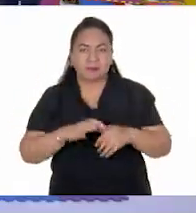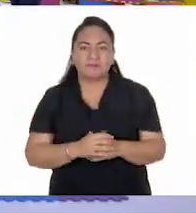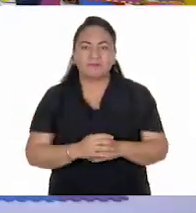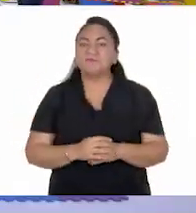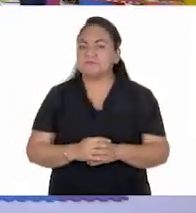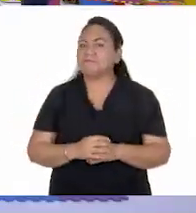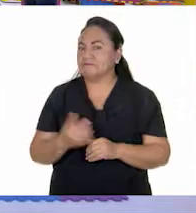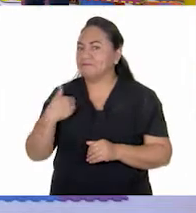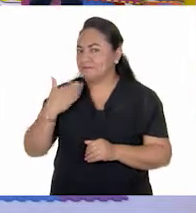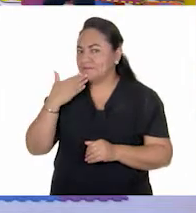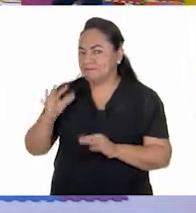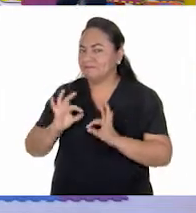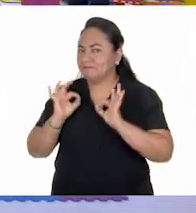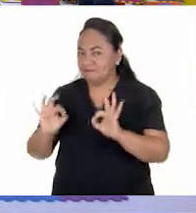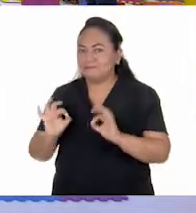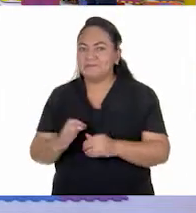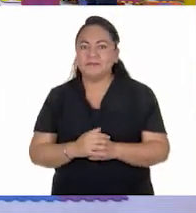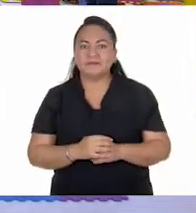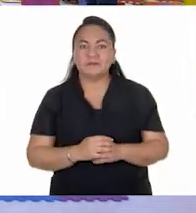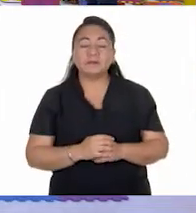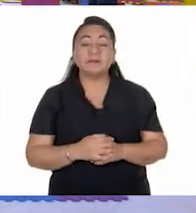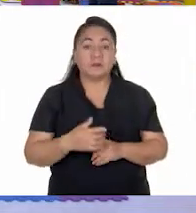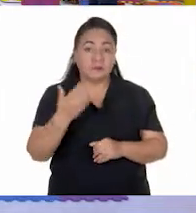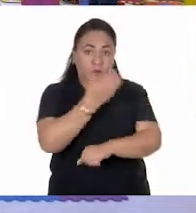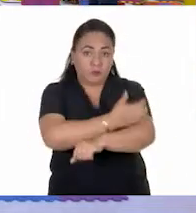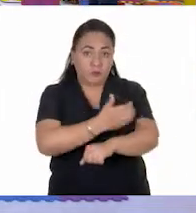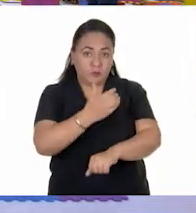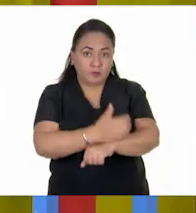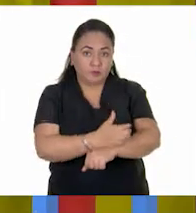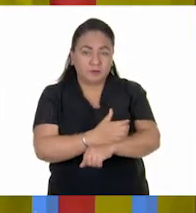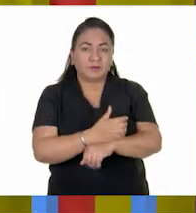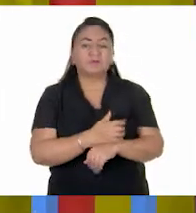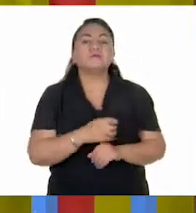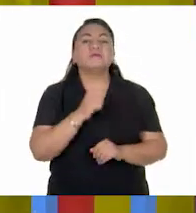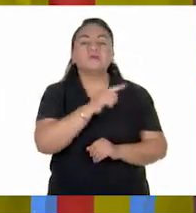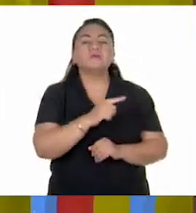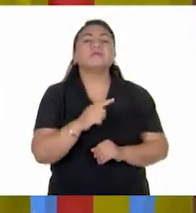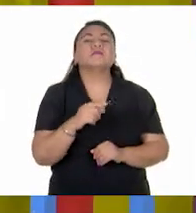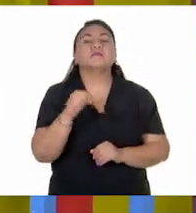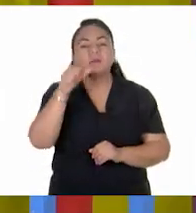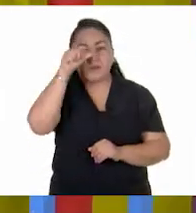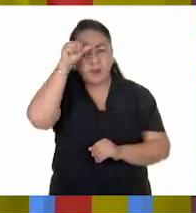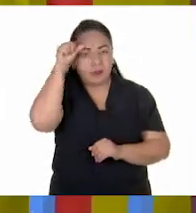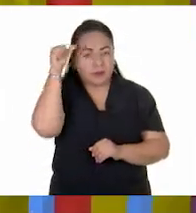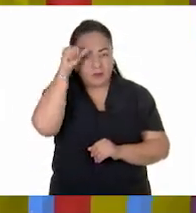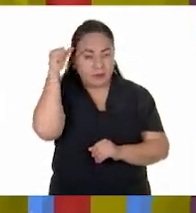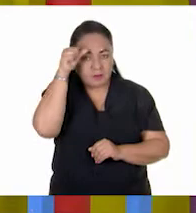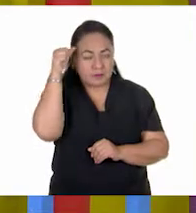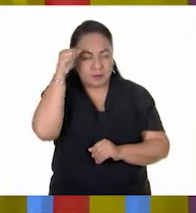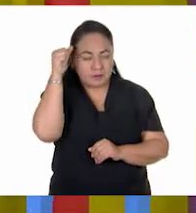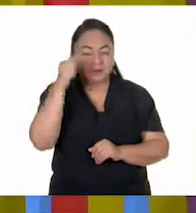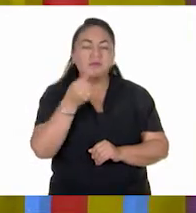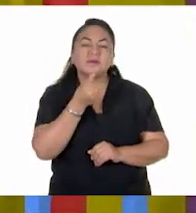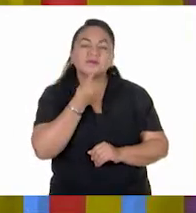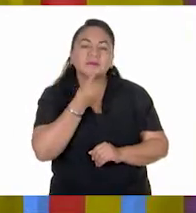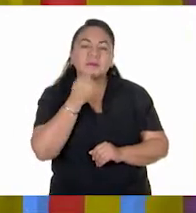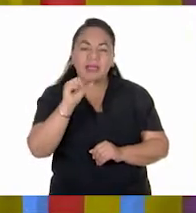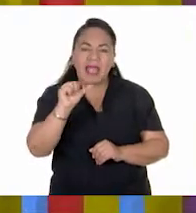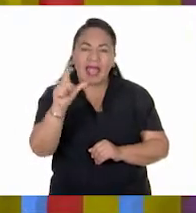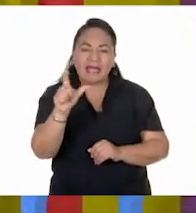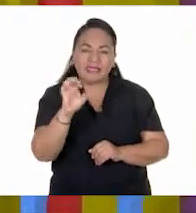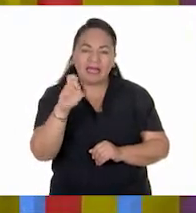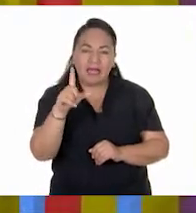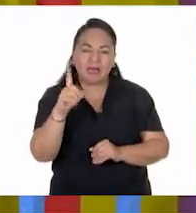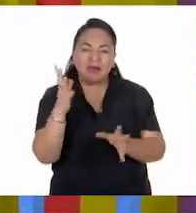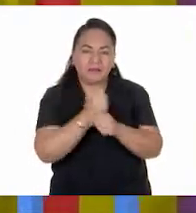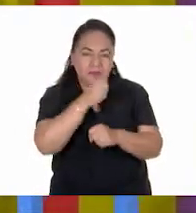Ya estoy listísima. Nuestro compañero Axel intentó hacer un croquis. Si ustedes observan,